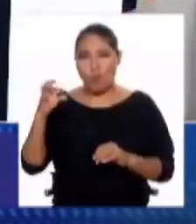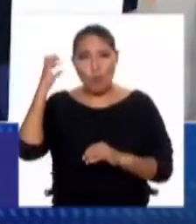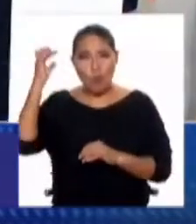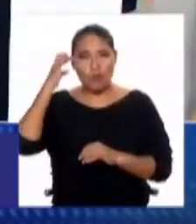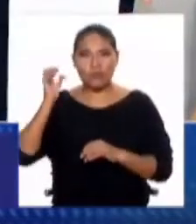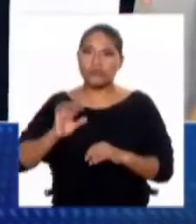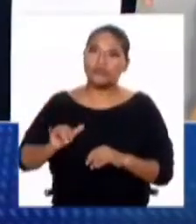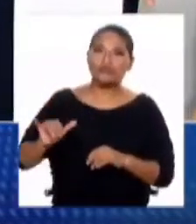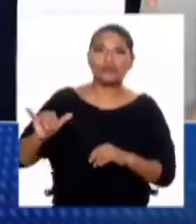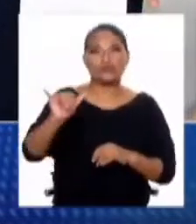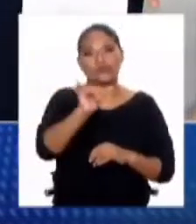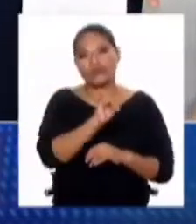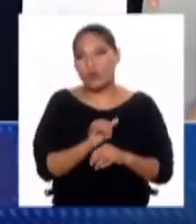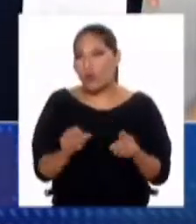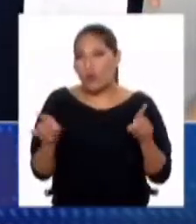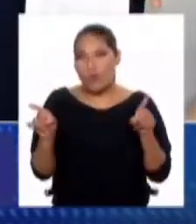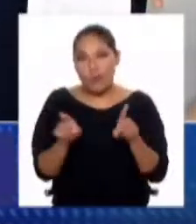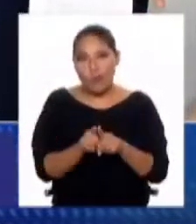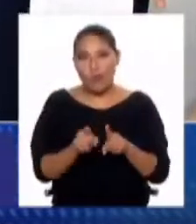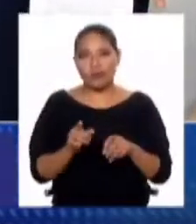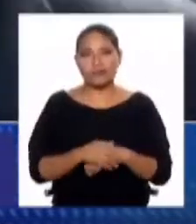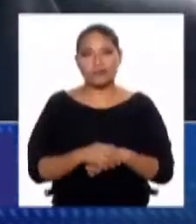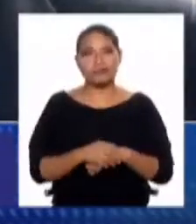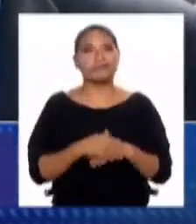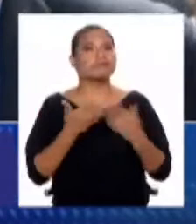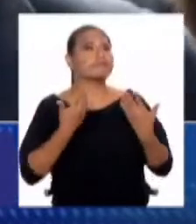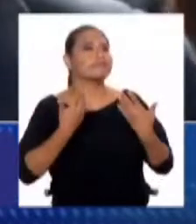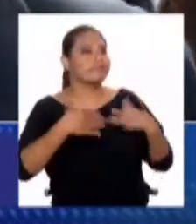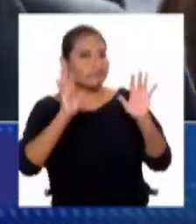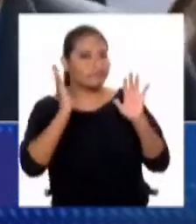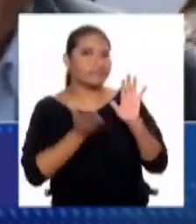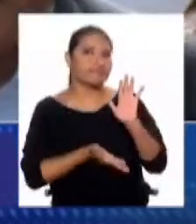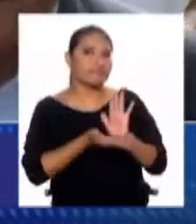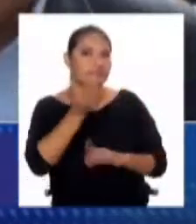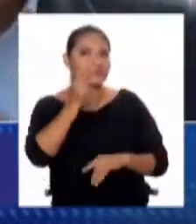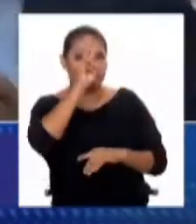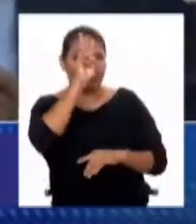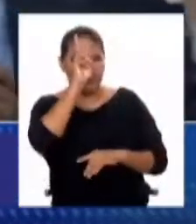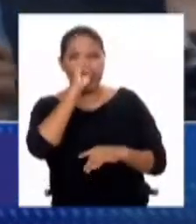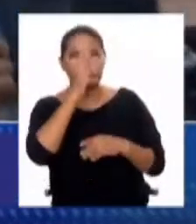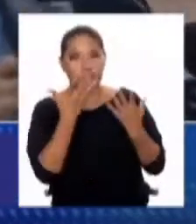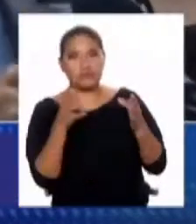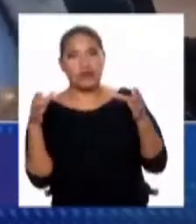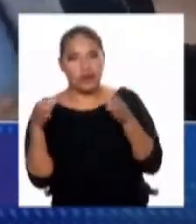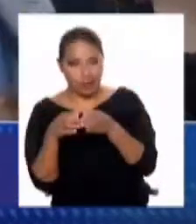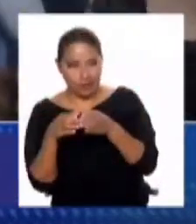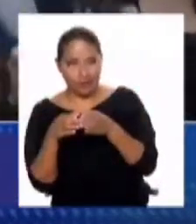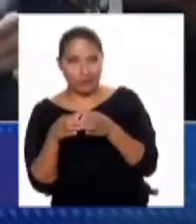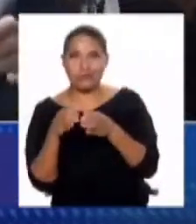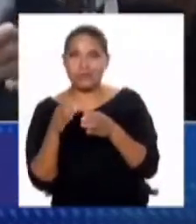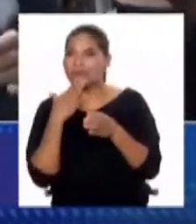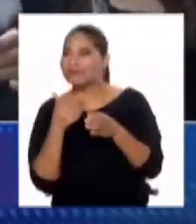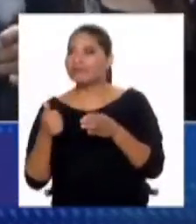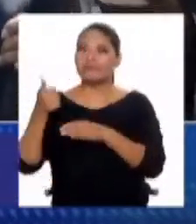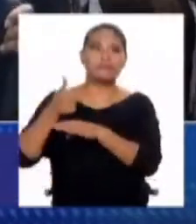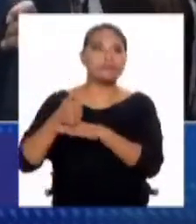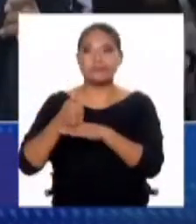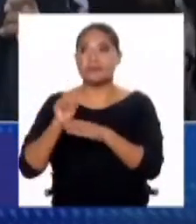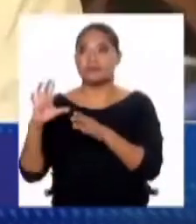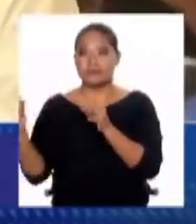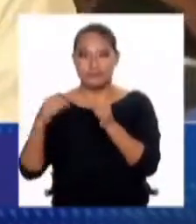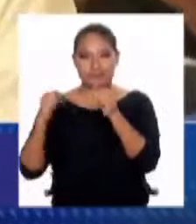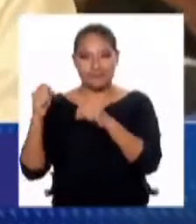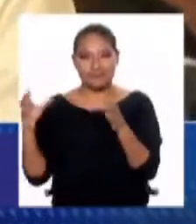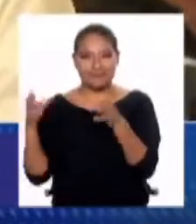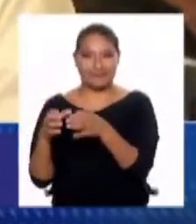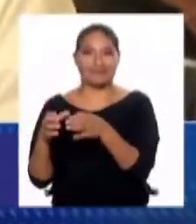mundo. En el mundo. Más en el Perú que en el resto Sin del mundo, Sin ninguna duda, ¿no? Pero a ti... Y eso no es reforma política, es tradición, ¿o